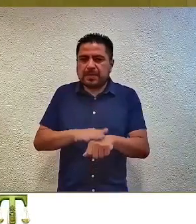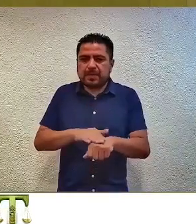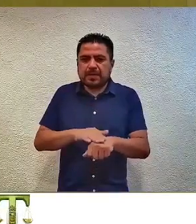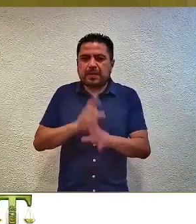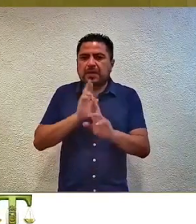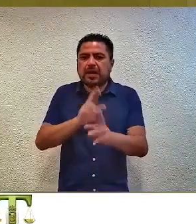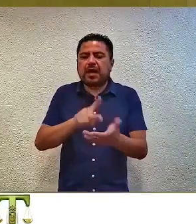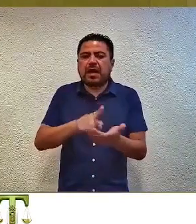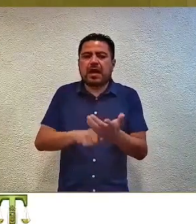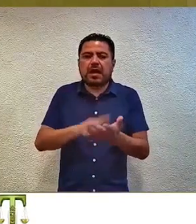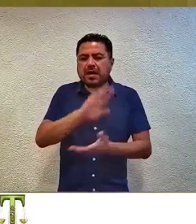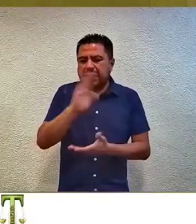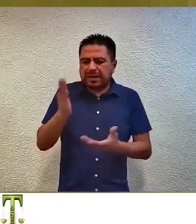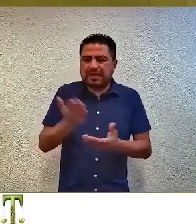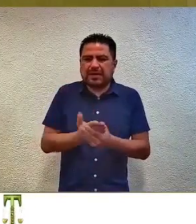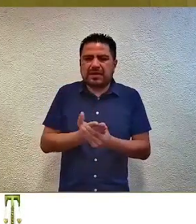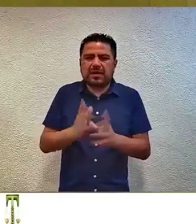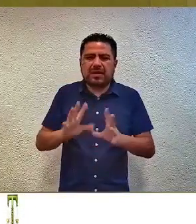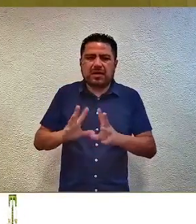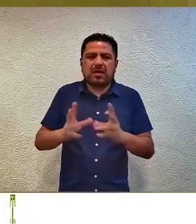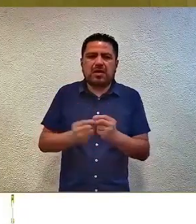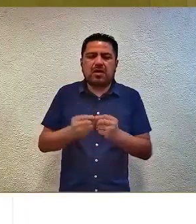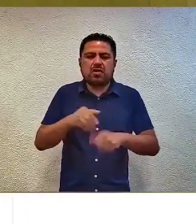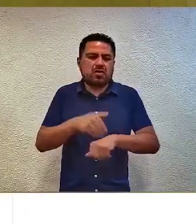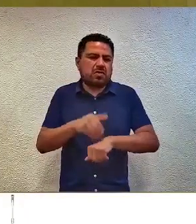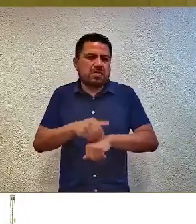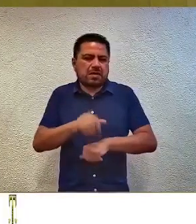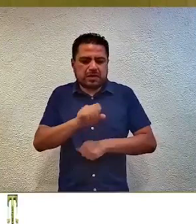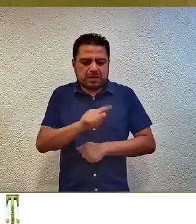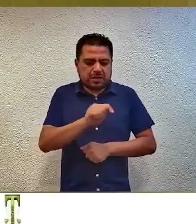resolución relativo al expediente con clave alfanumérica